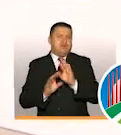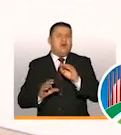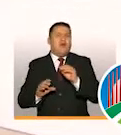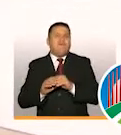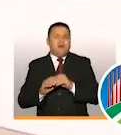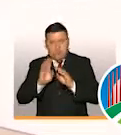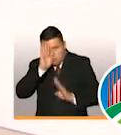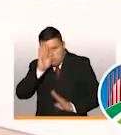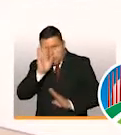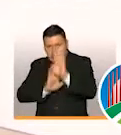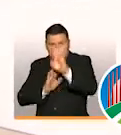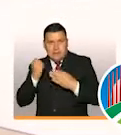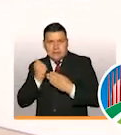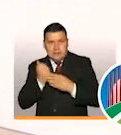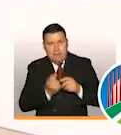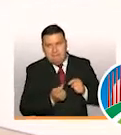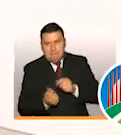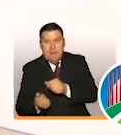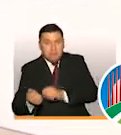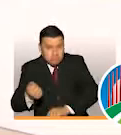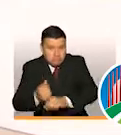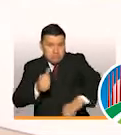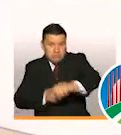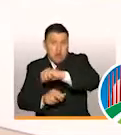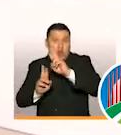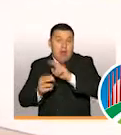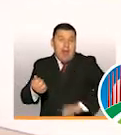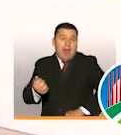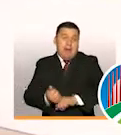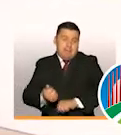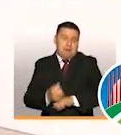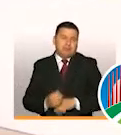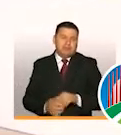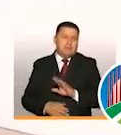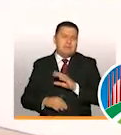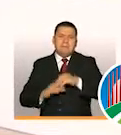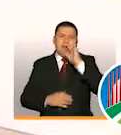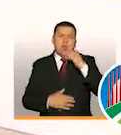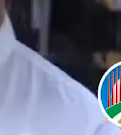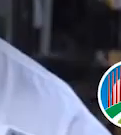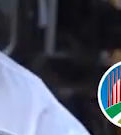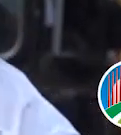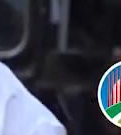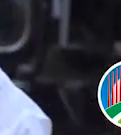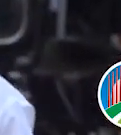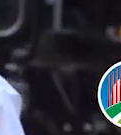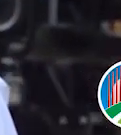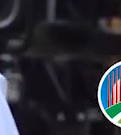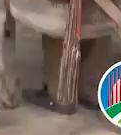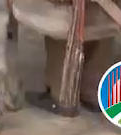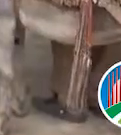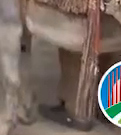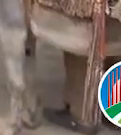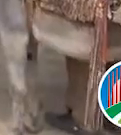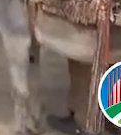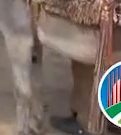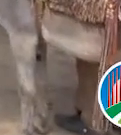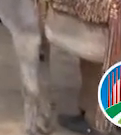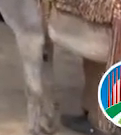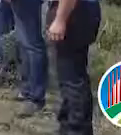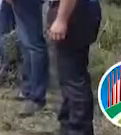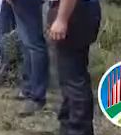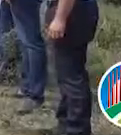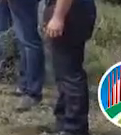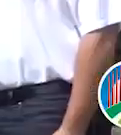emprender del sena con el que esperamos apoyar a muchos jóvenes emprendedores tercero retomamos un